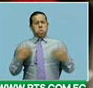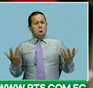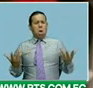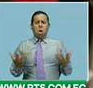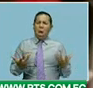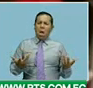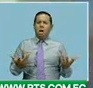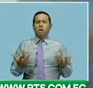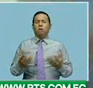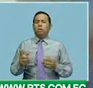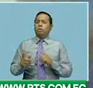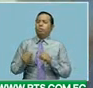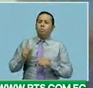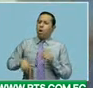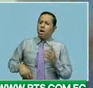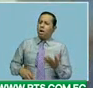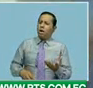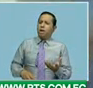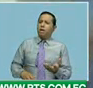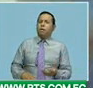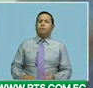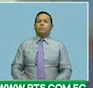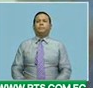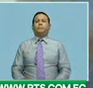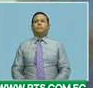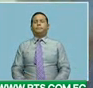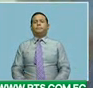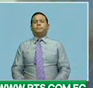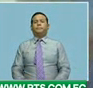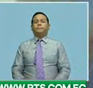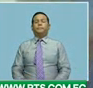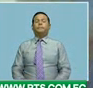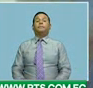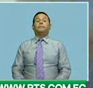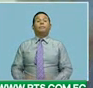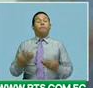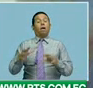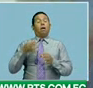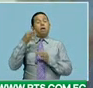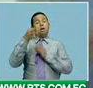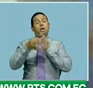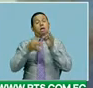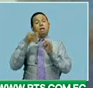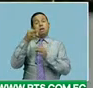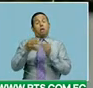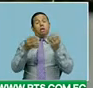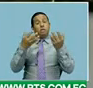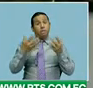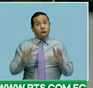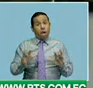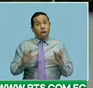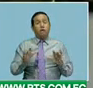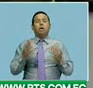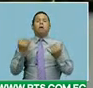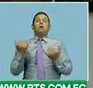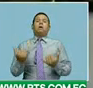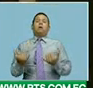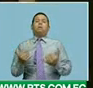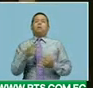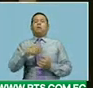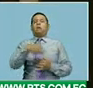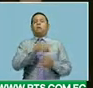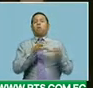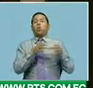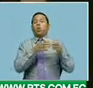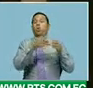y el uso abusivo del poder. Con esta comparecencia culminó la etapa de recepción de pruebas de cargo y descargo. En adelante, la Comisión de Fiscalización deberá